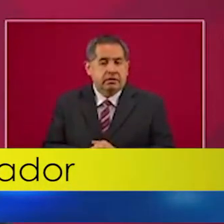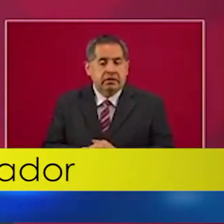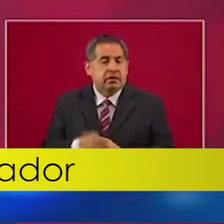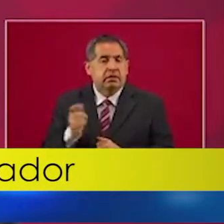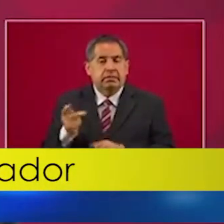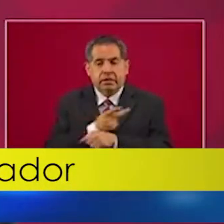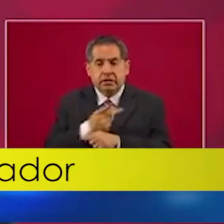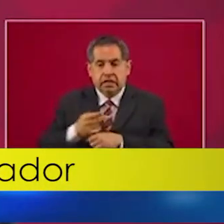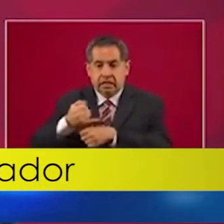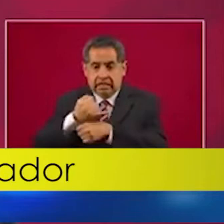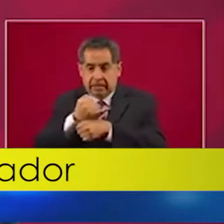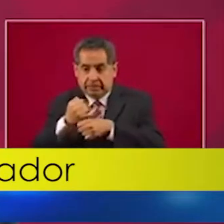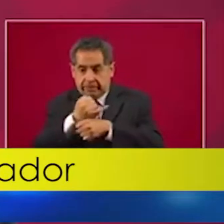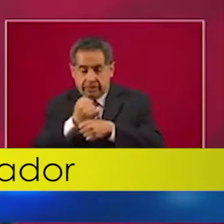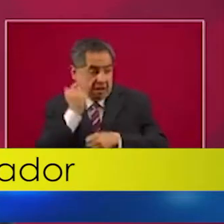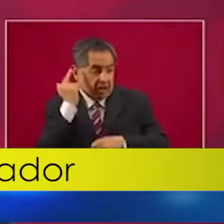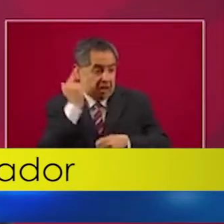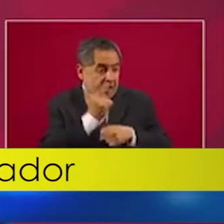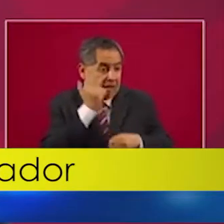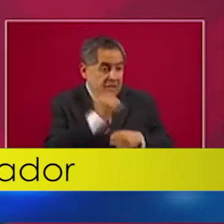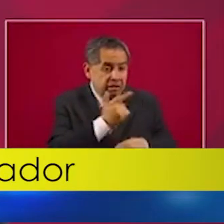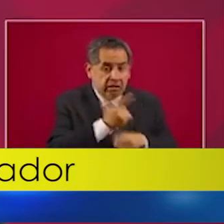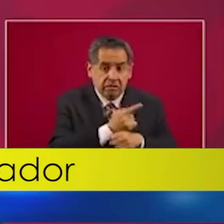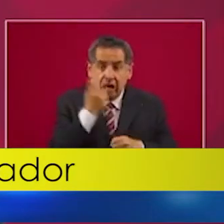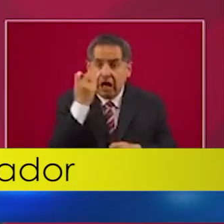resulte de las investigaciones judiciales.